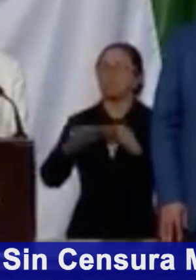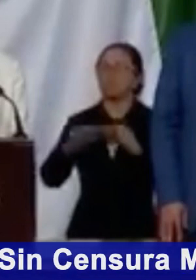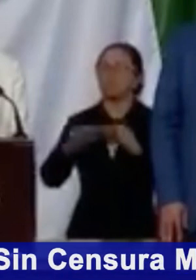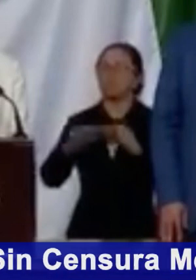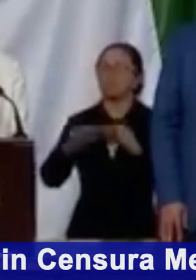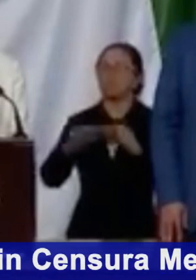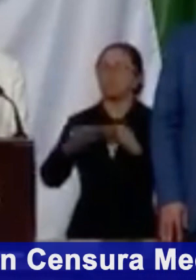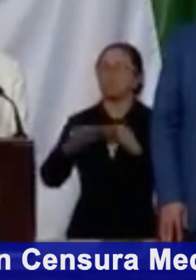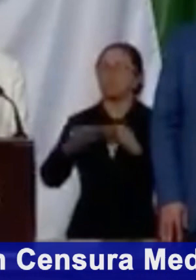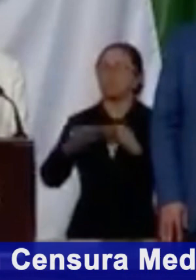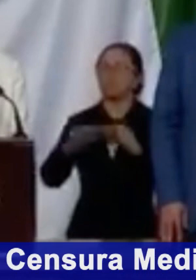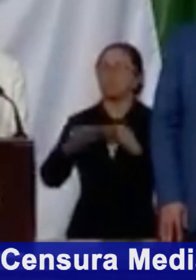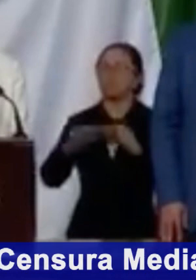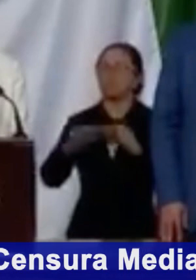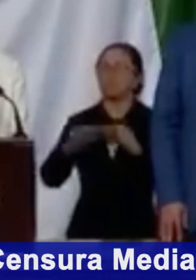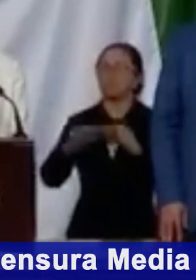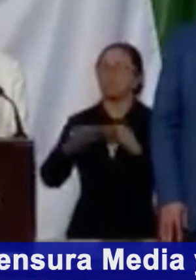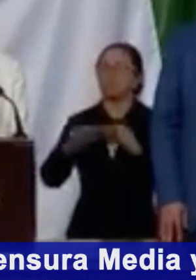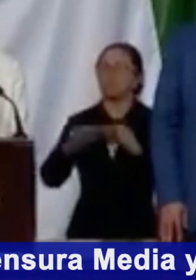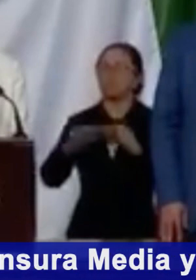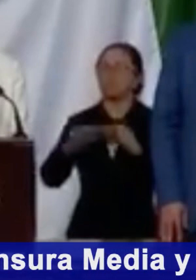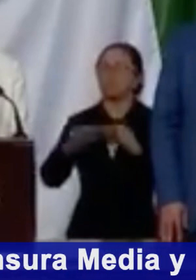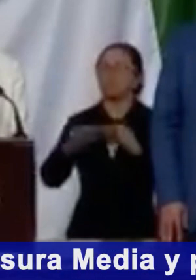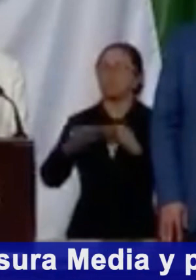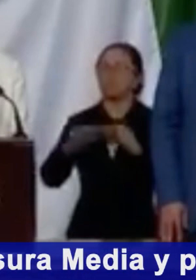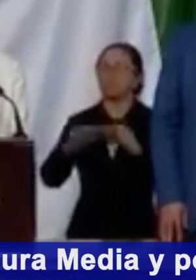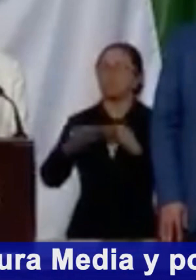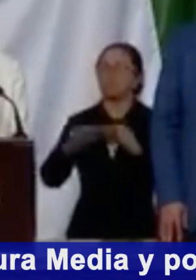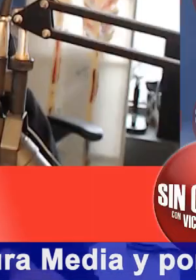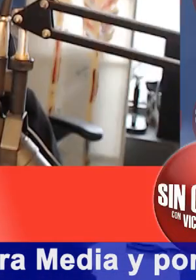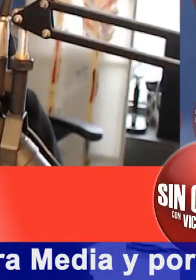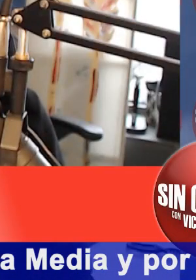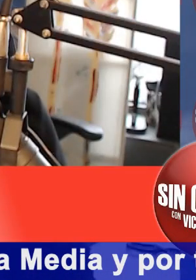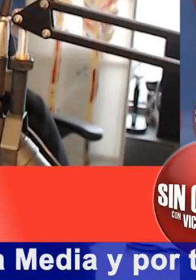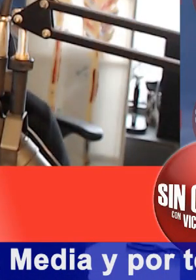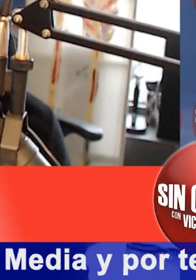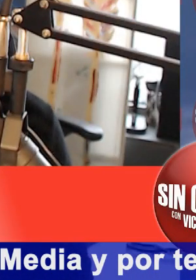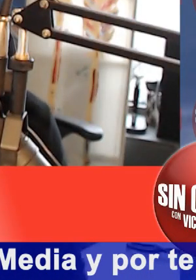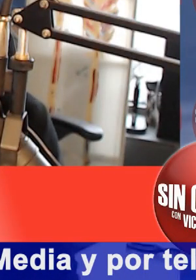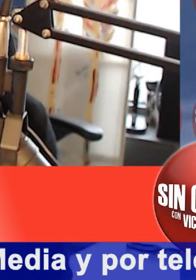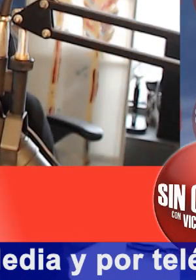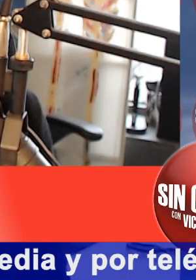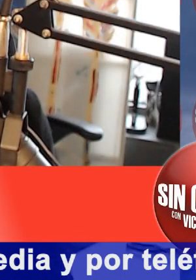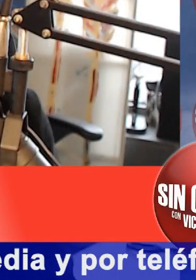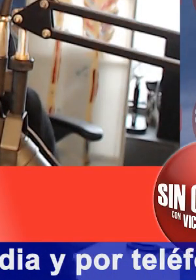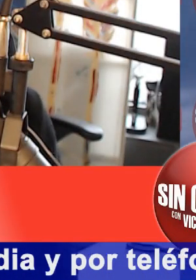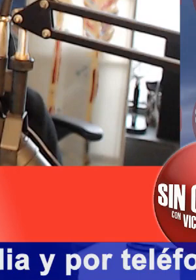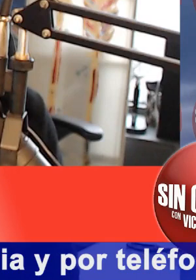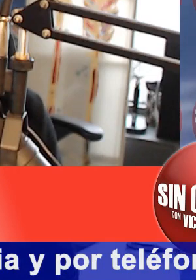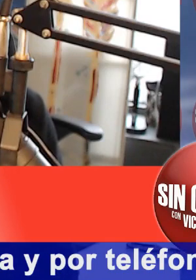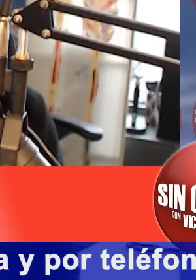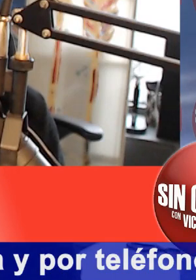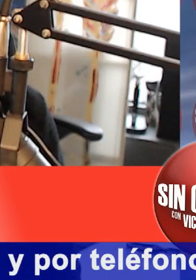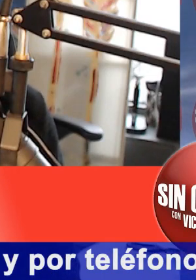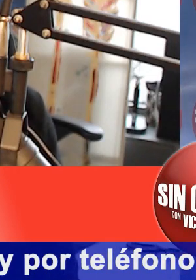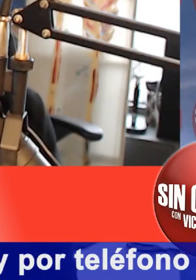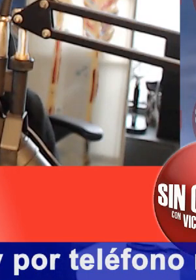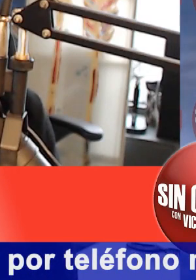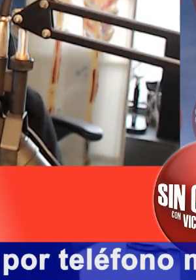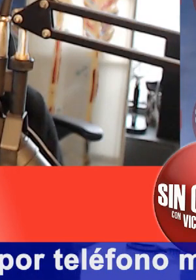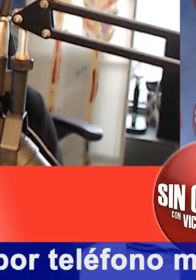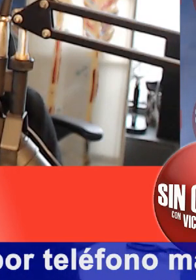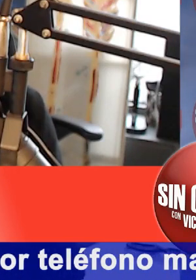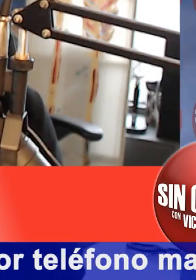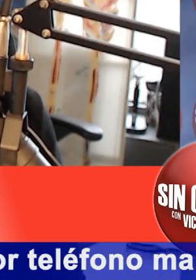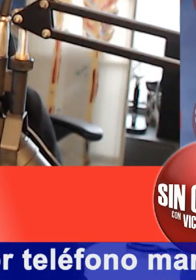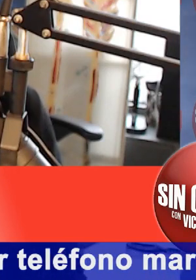en el Poli, en una vocacional, a la represión constante, al meterse en los salones desde los 60, desde los